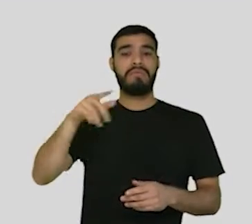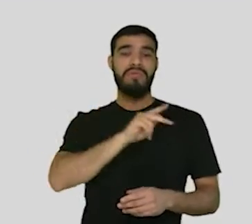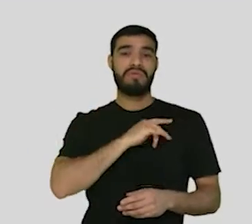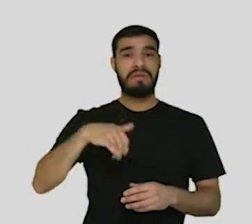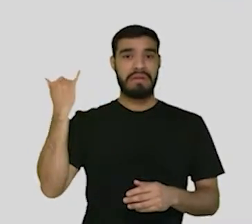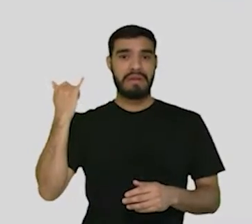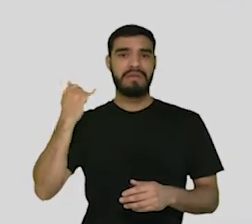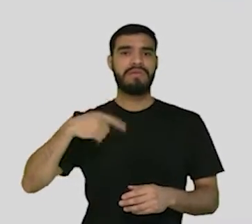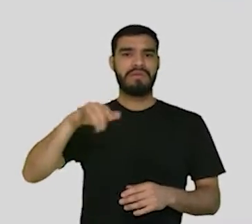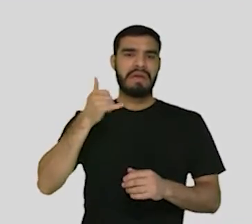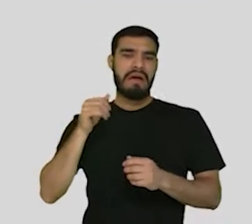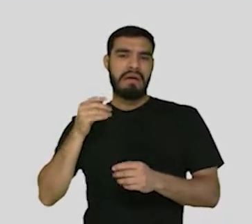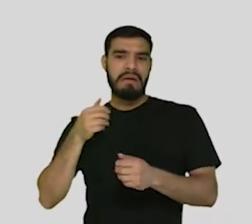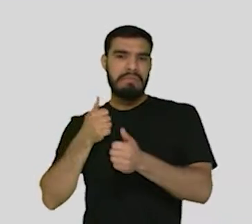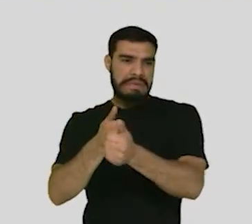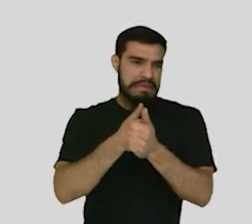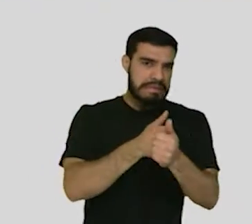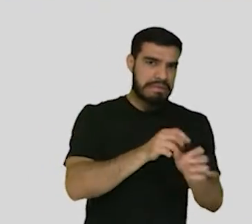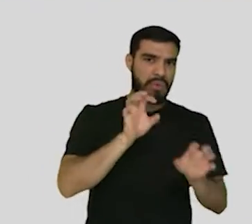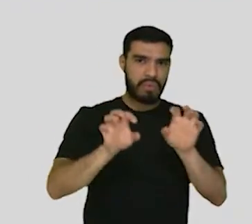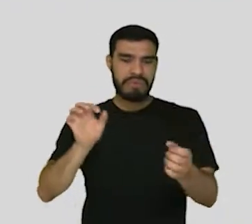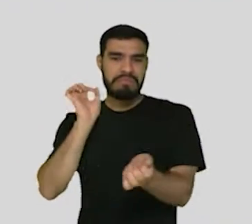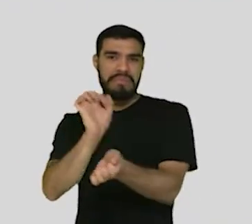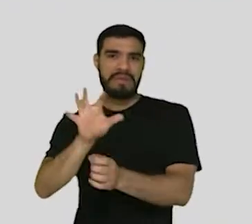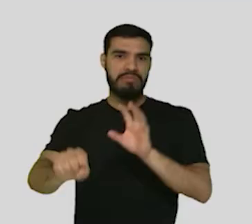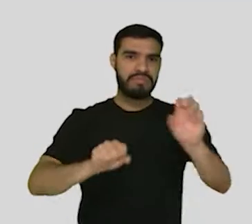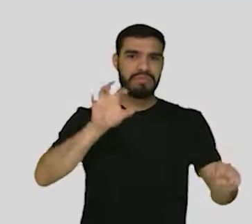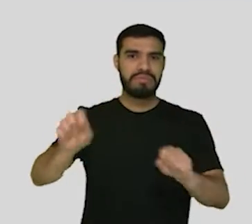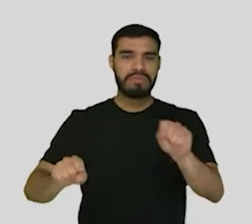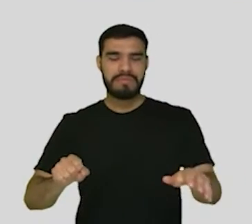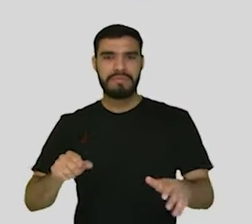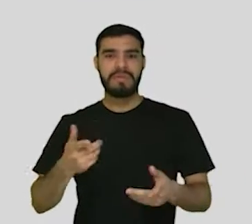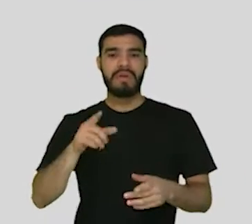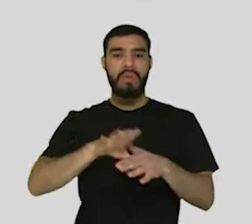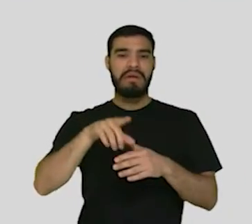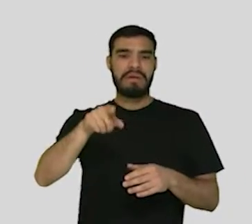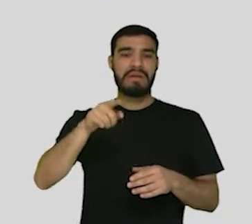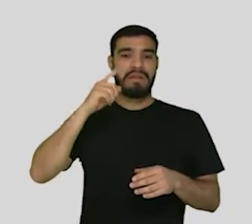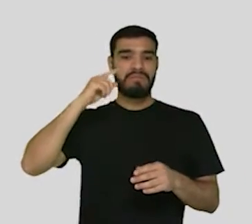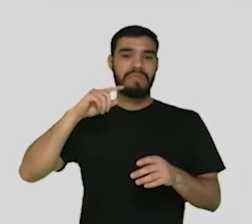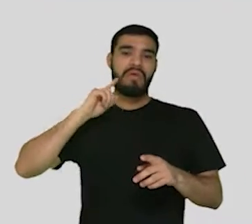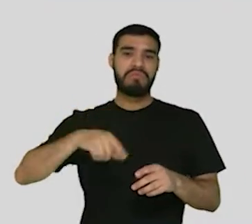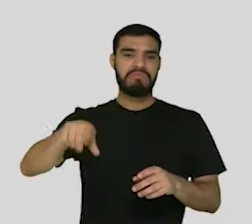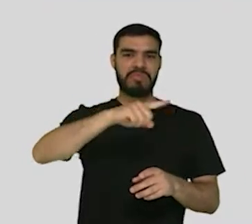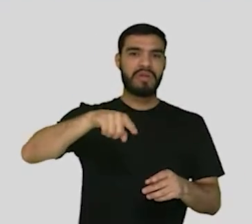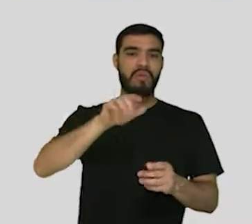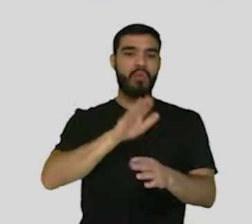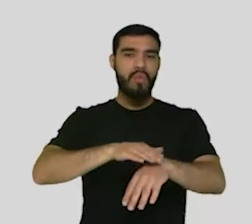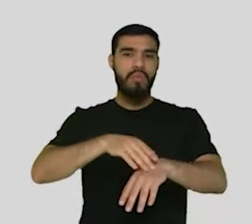1969, pe, o sea, cuepete cuatiañe es público. Y catos han guaysa, oye, güero sapucay, oñembotu jagüe.